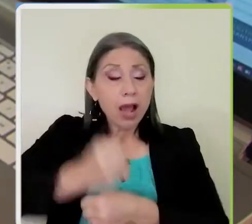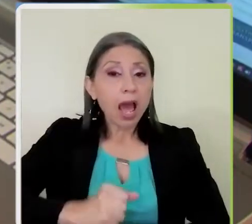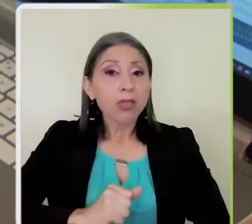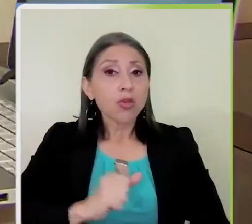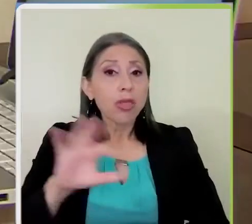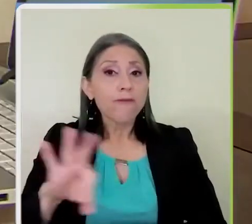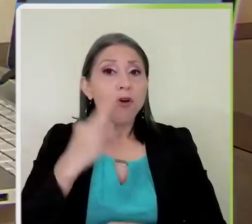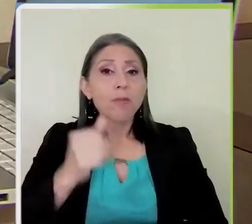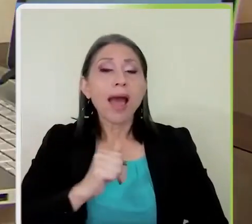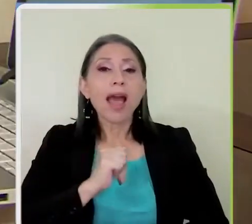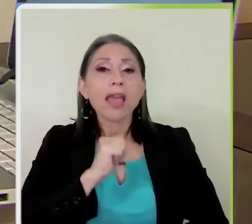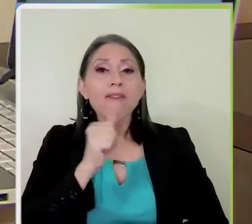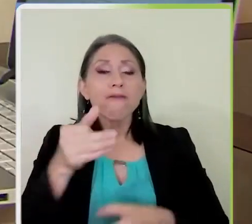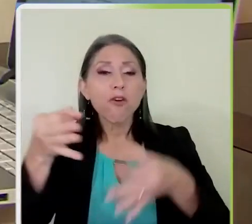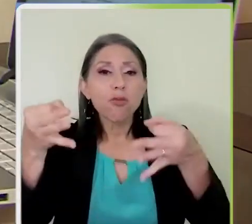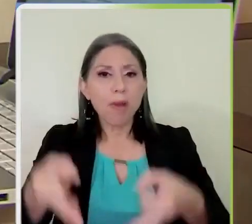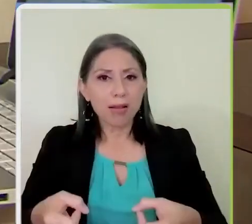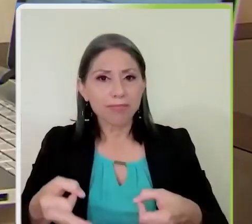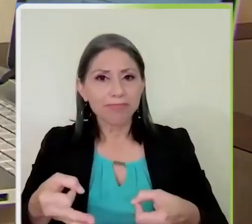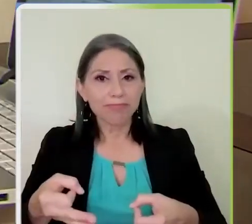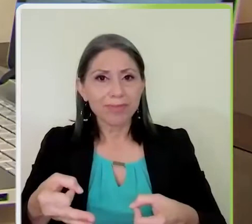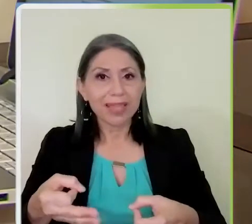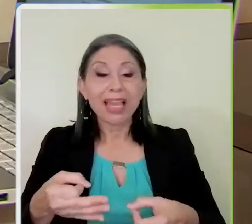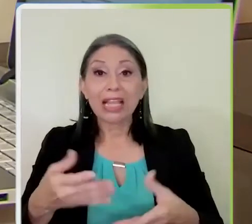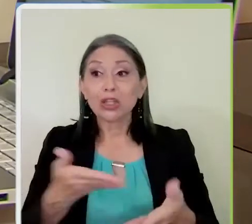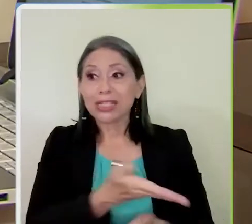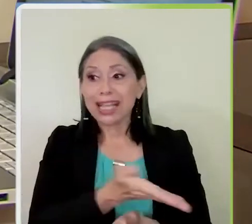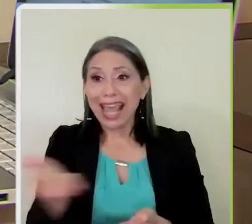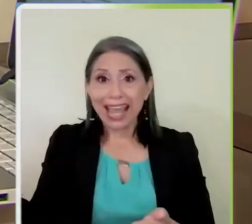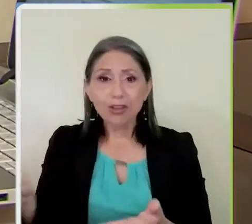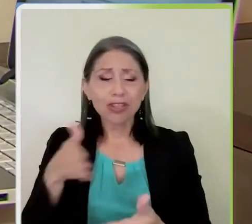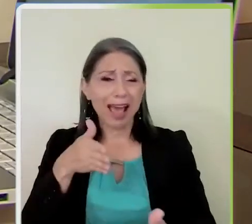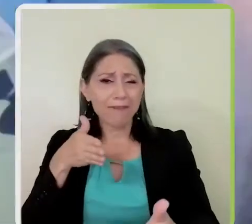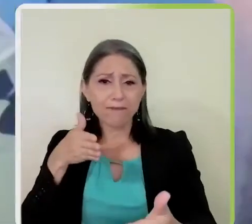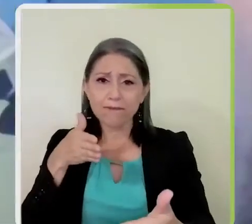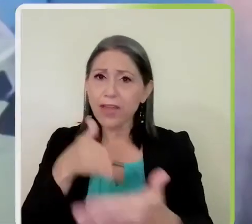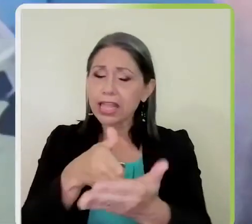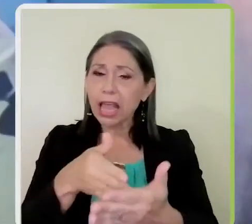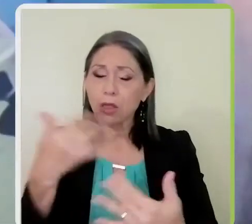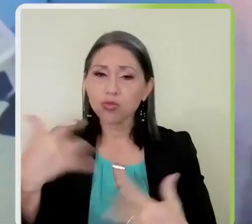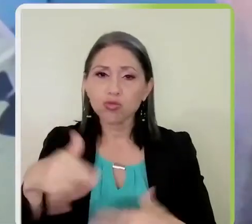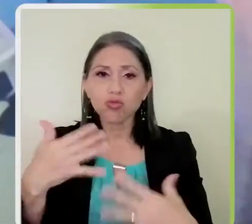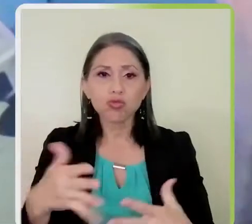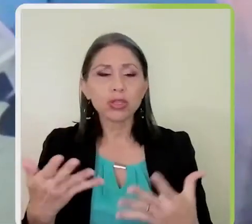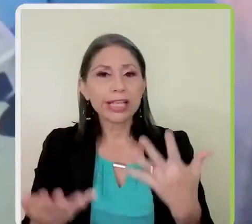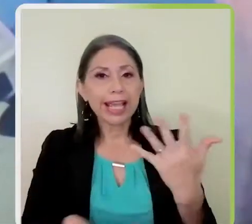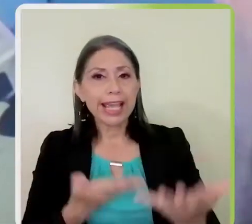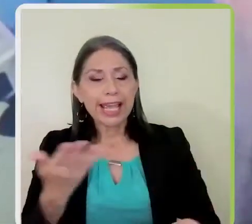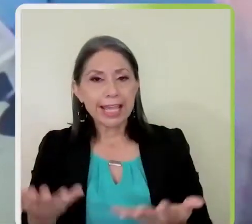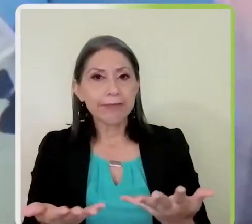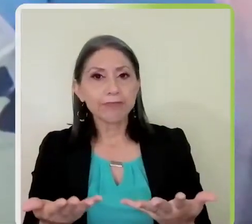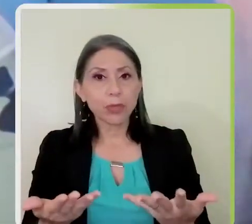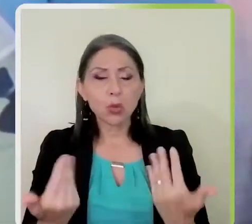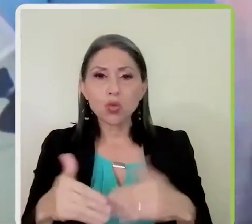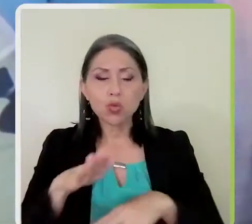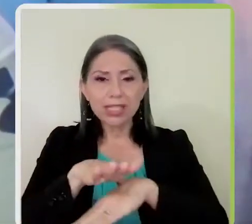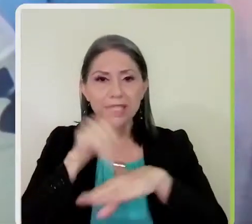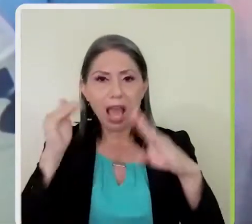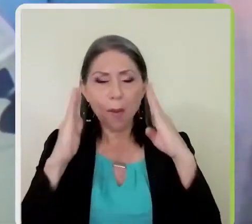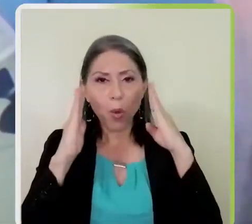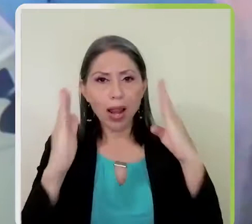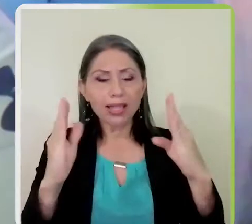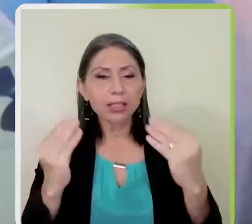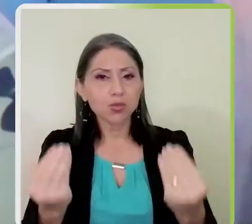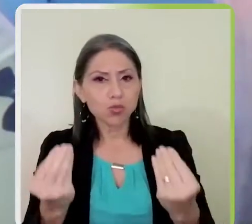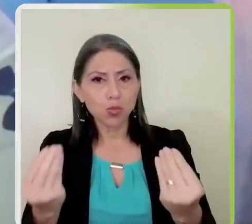informales. Entonces era de una forma directa, nos estaban viendo afectadas, y por el cual nos llamó muchísimo la